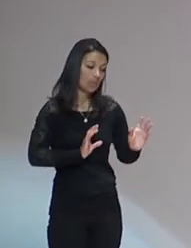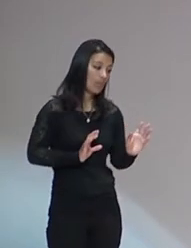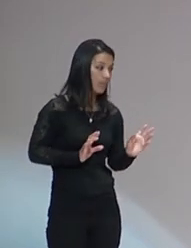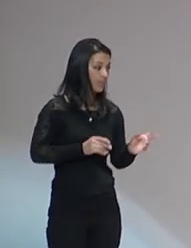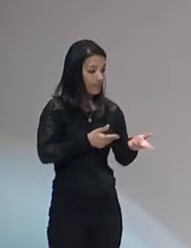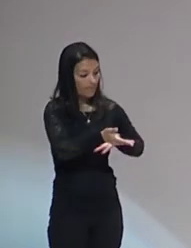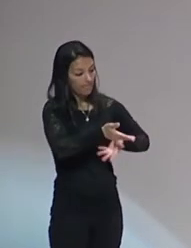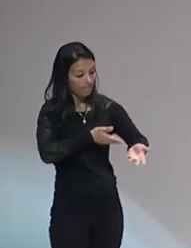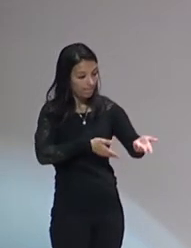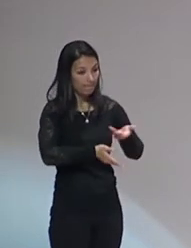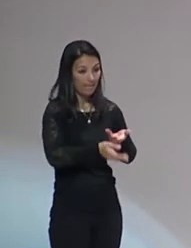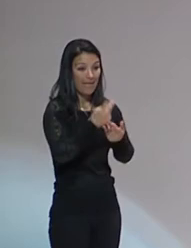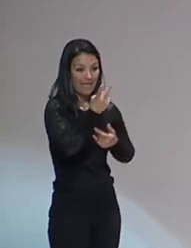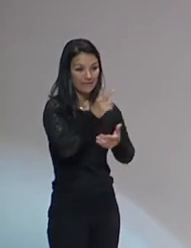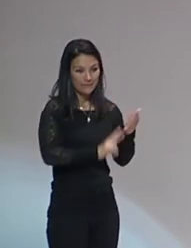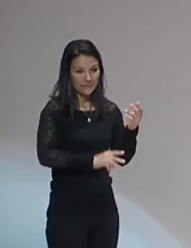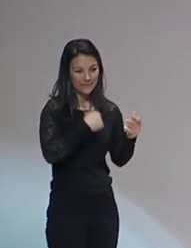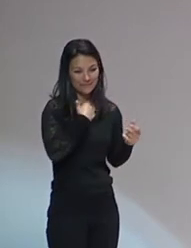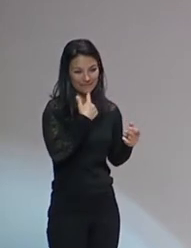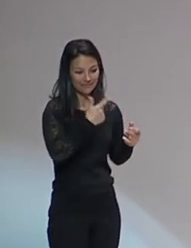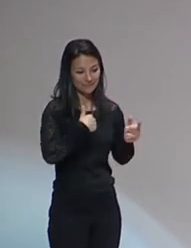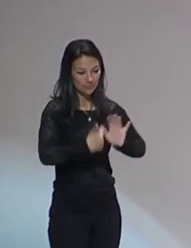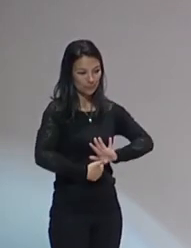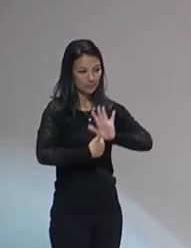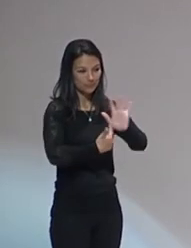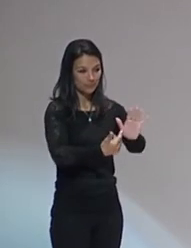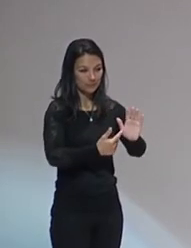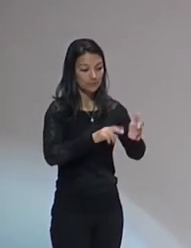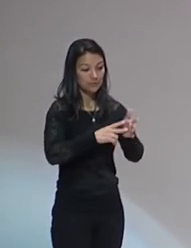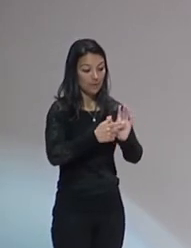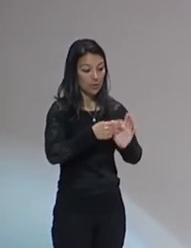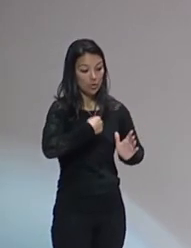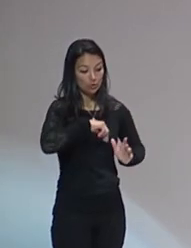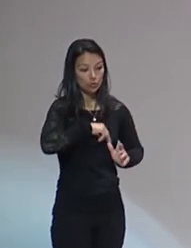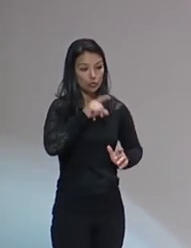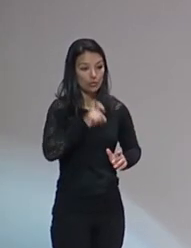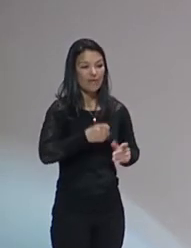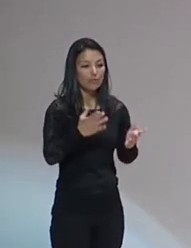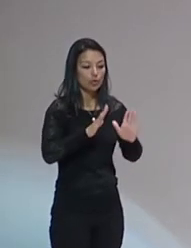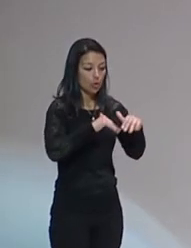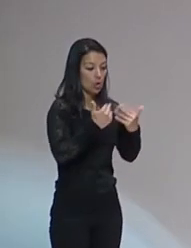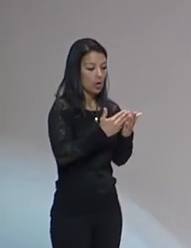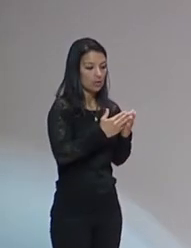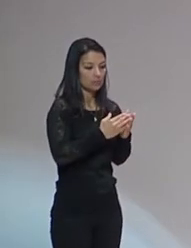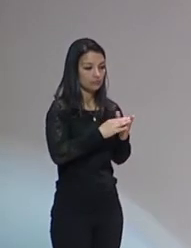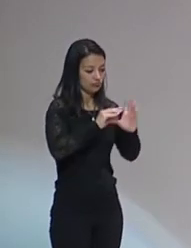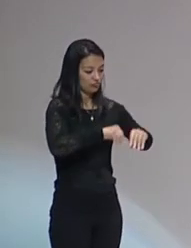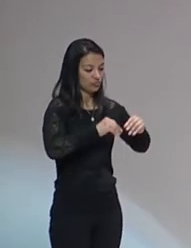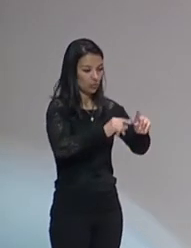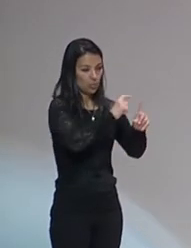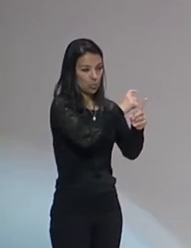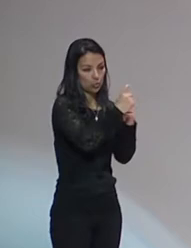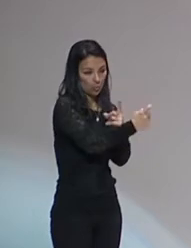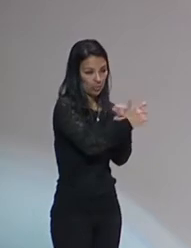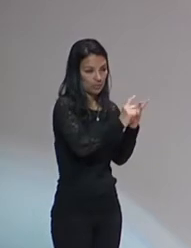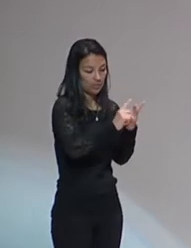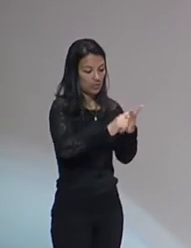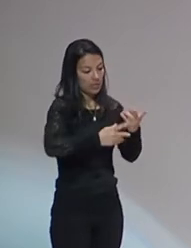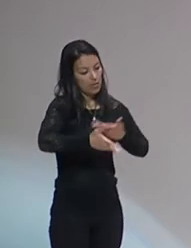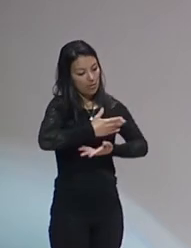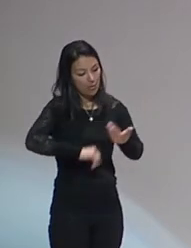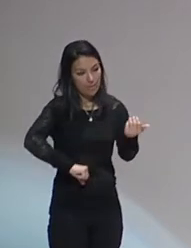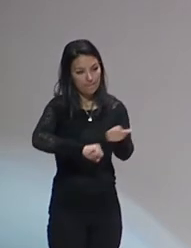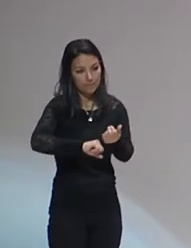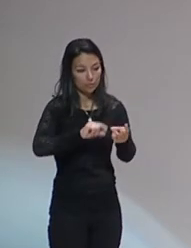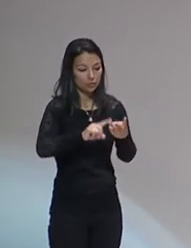Son dos cartas de presentación que las personas tenemos que hacer cultura en la escuela: cooperación y negociación.